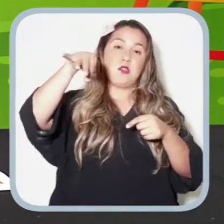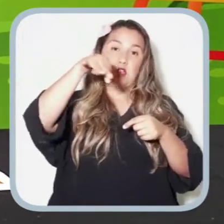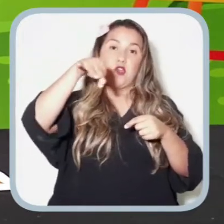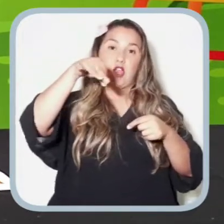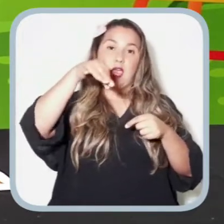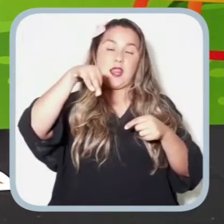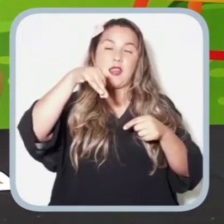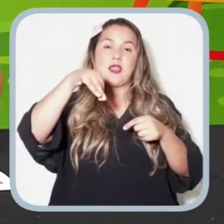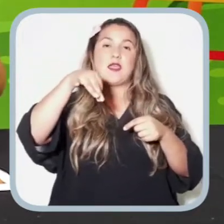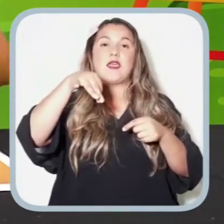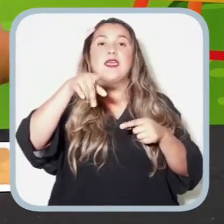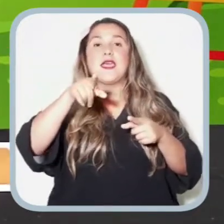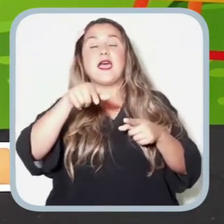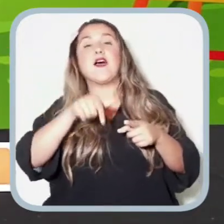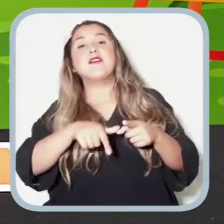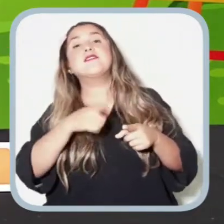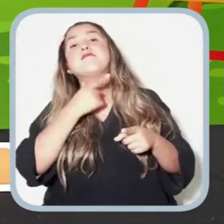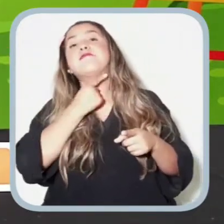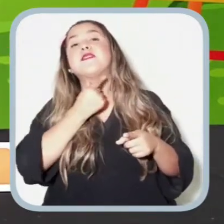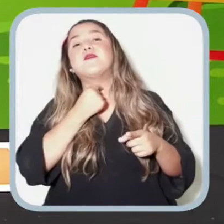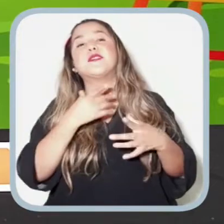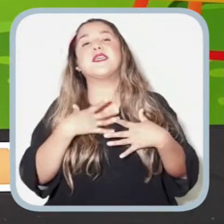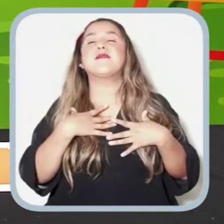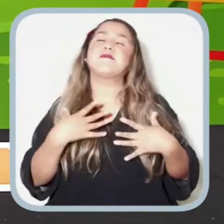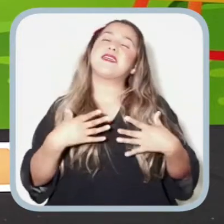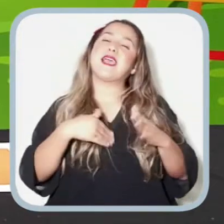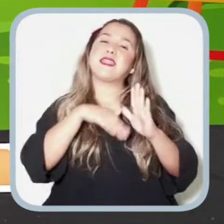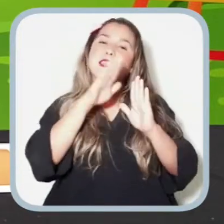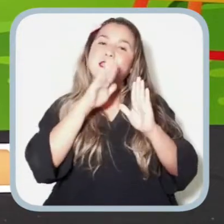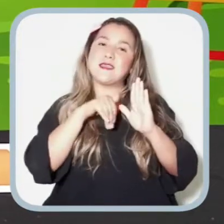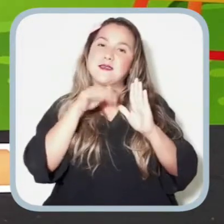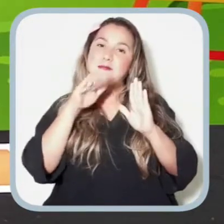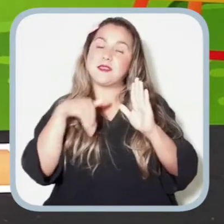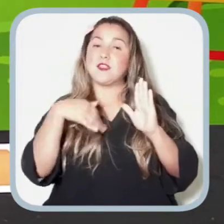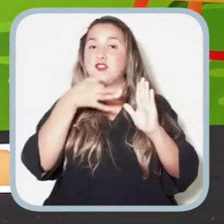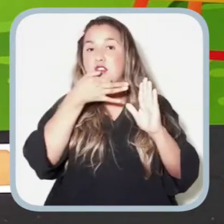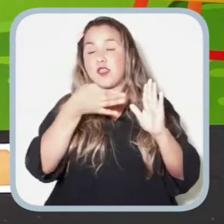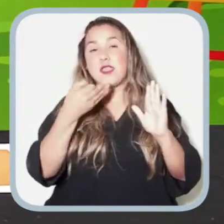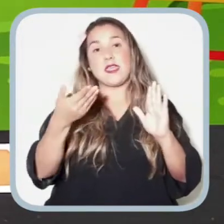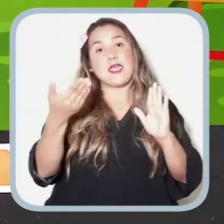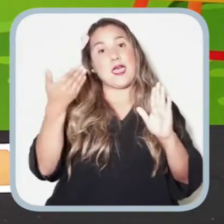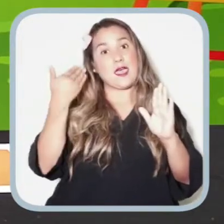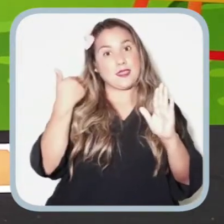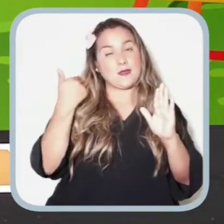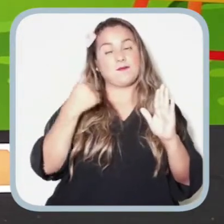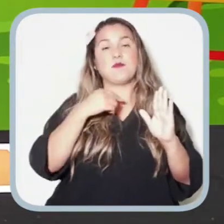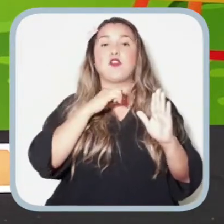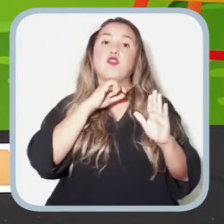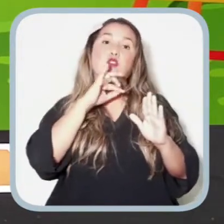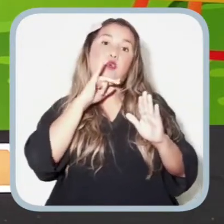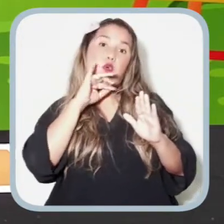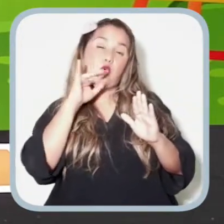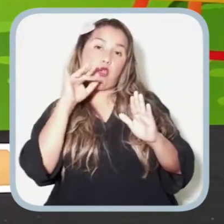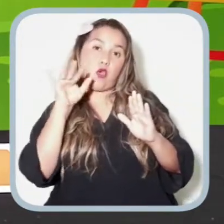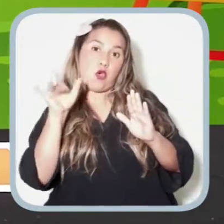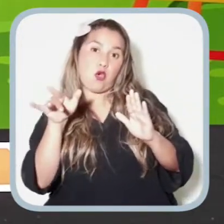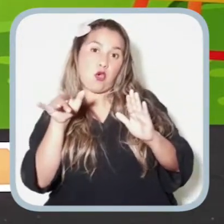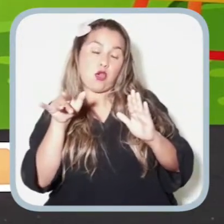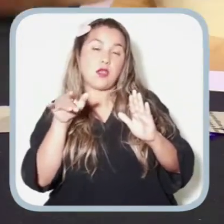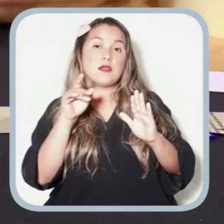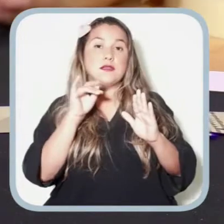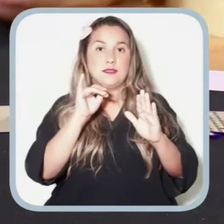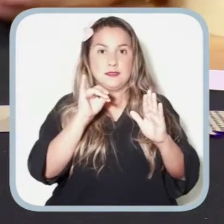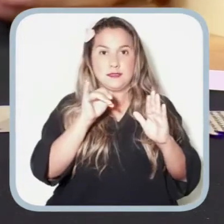más nos gusta a mí también pintar les dije antes los colores parte que tiene este